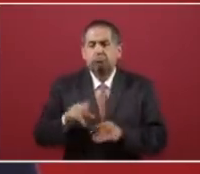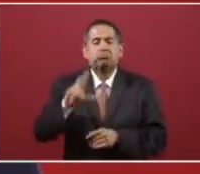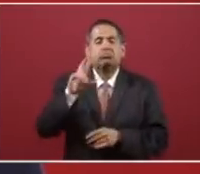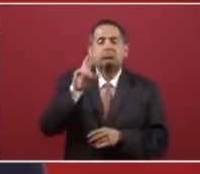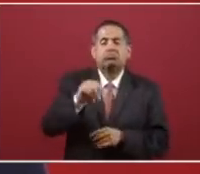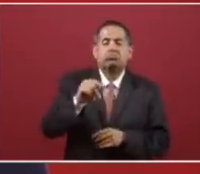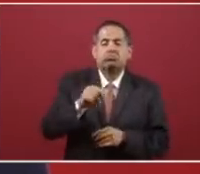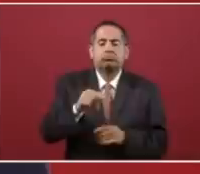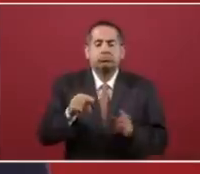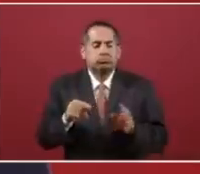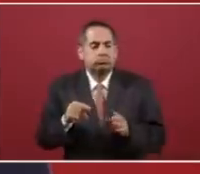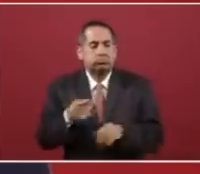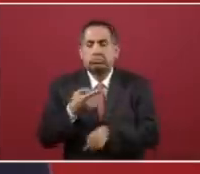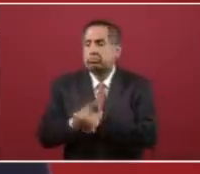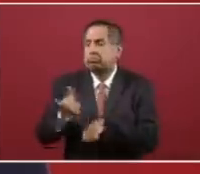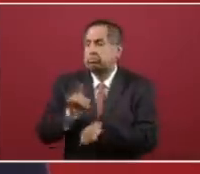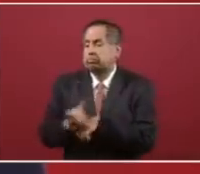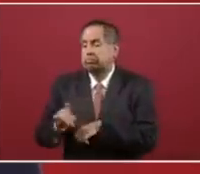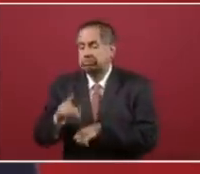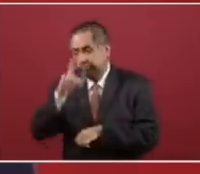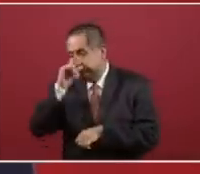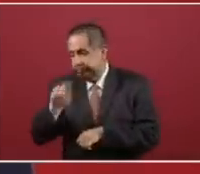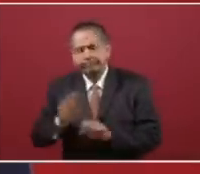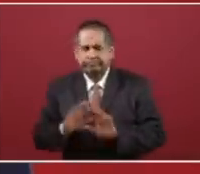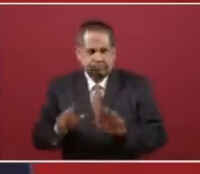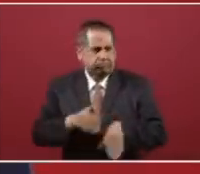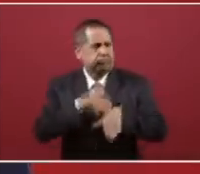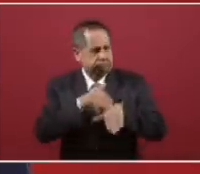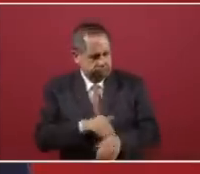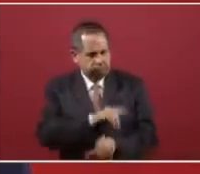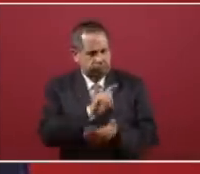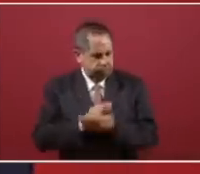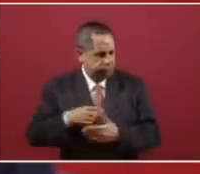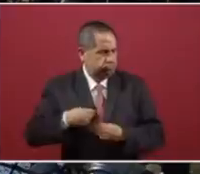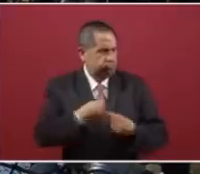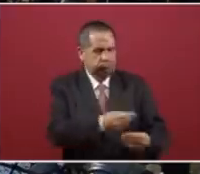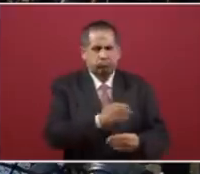ningún incumplimiento de la ley